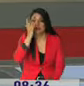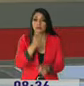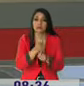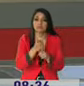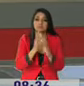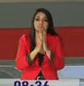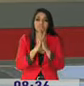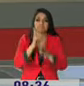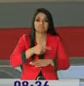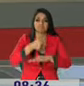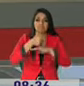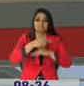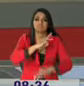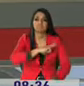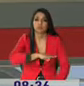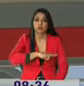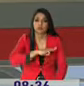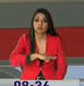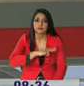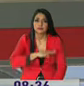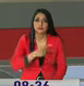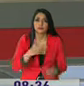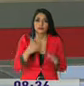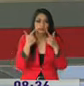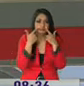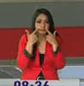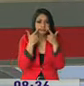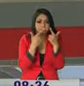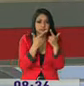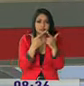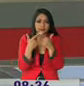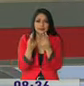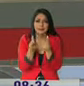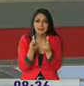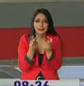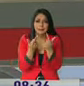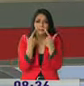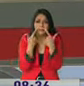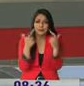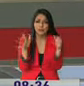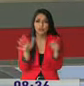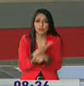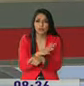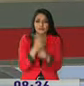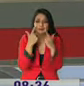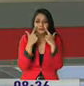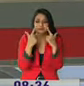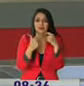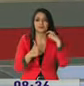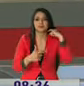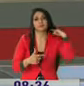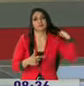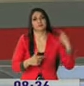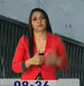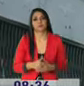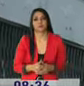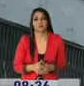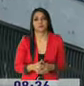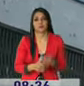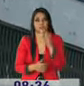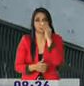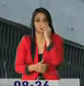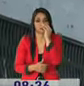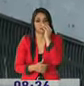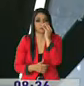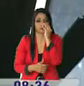a las autoridades municipales que se realice una inspección in situ de qué se trata por favor véalo un muro a